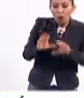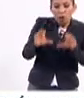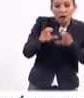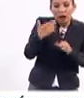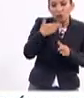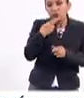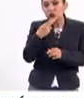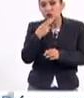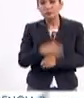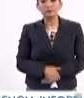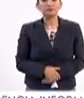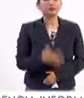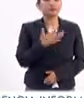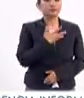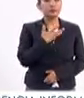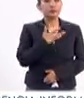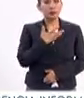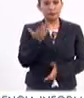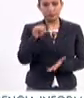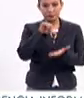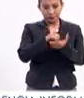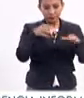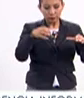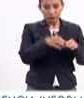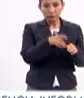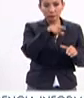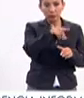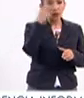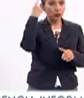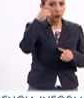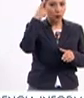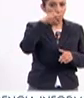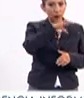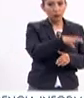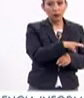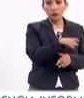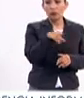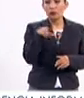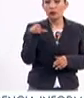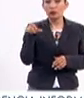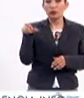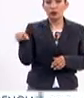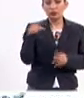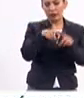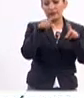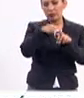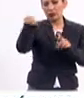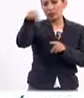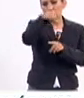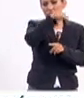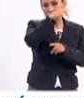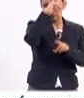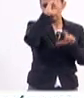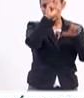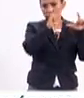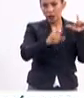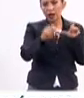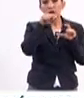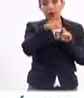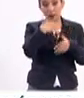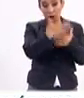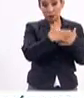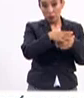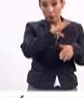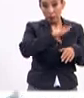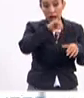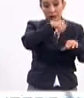de apoyo. Tenemos centros, por ejemplo, en Durango, en diferentes partes del país, y vamos a tener